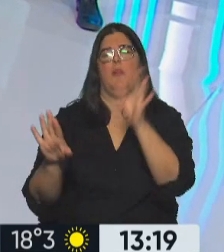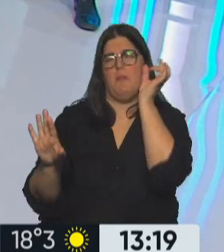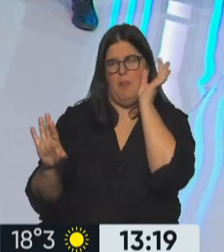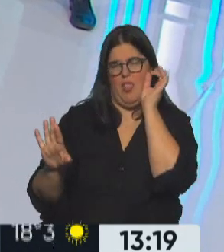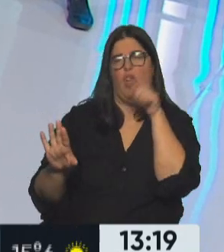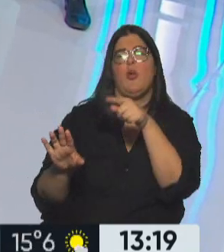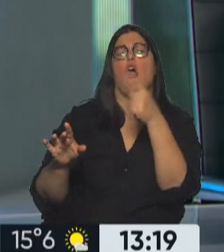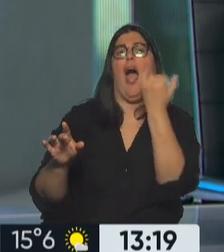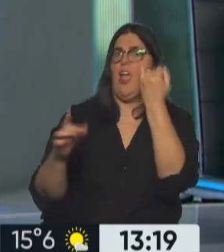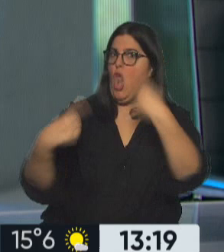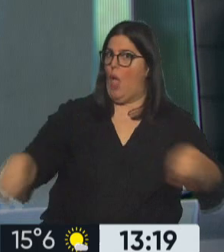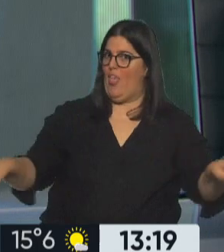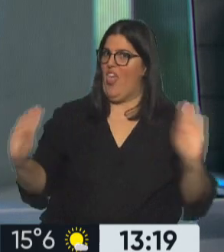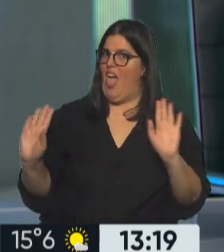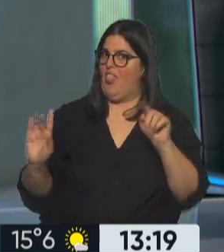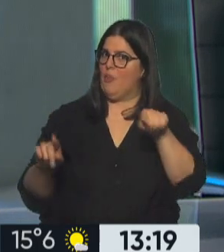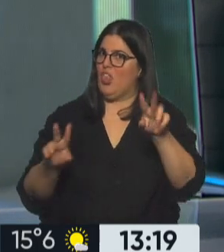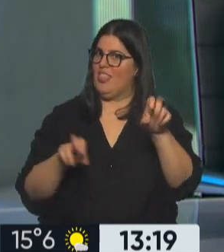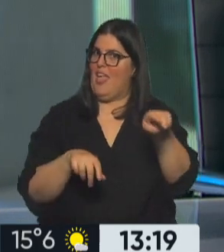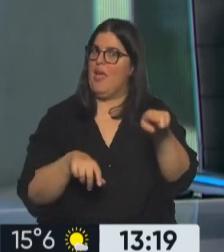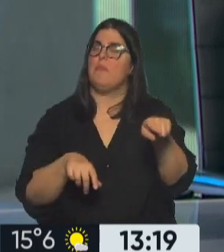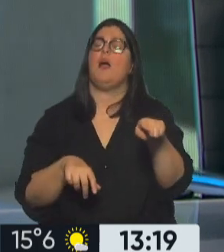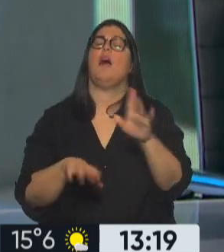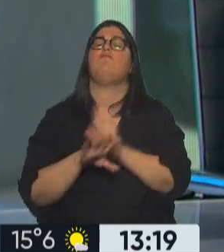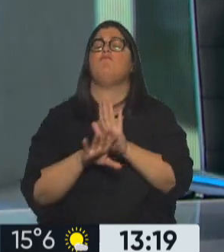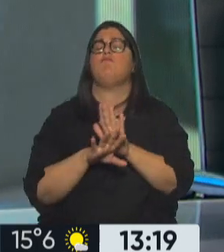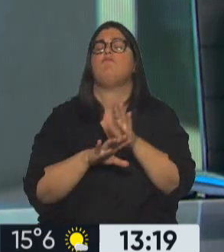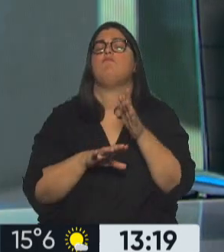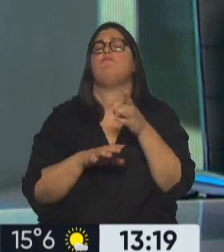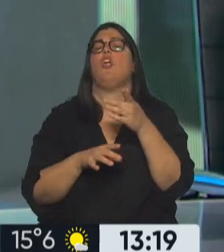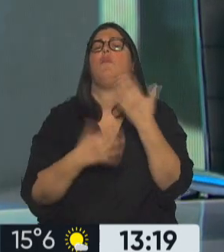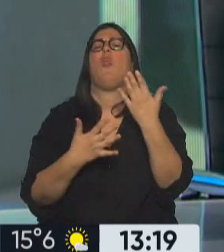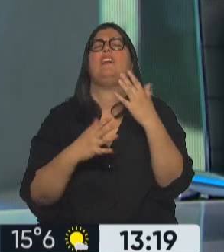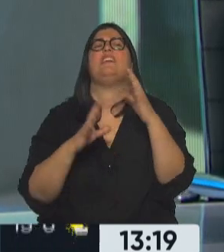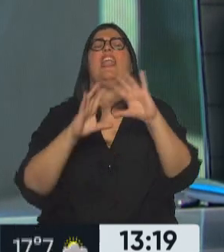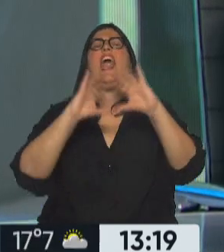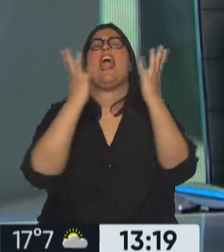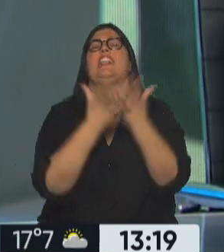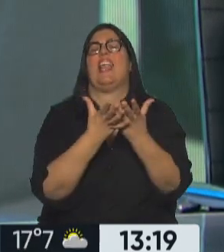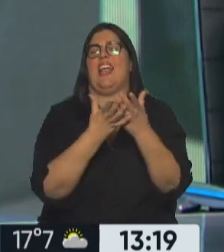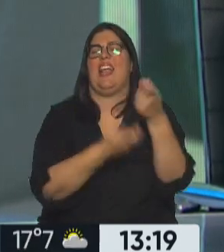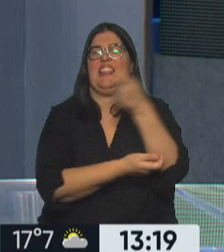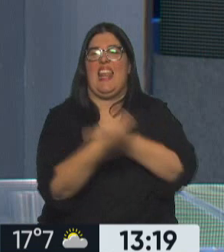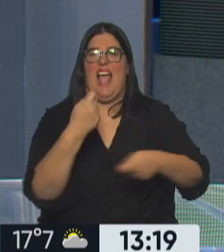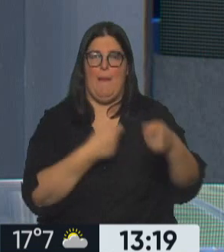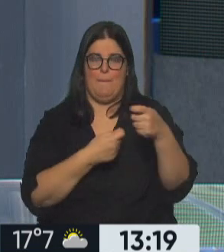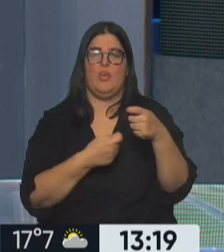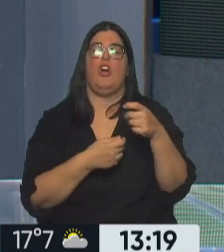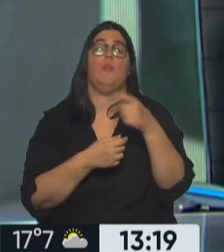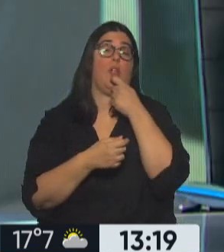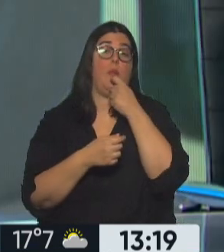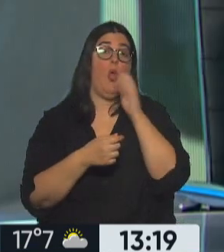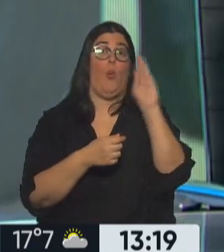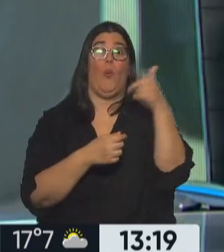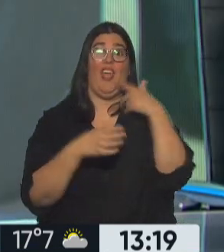ese sentido que uno podría pensar que tiene que ver con el intercambio global de energía. Digamos, tenemos un bloque ahora en los BRICS que